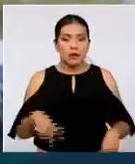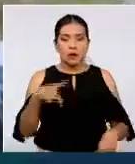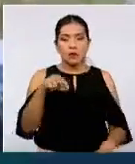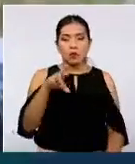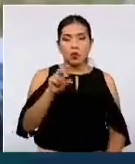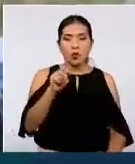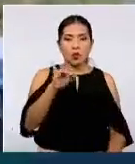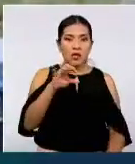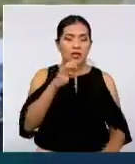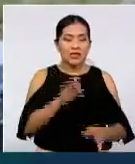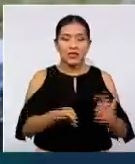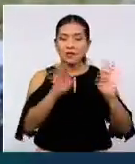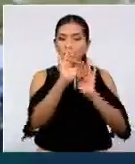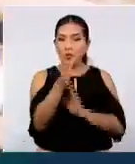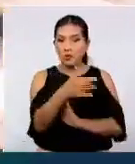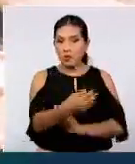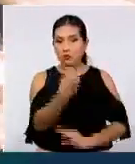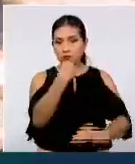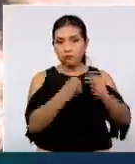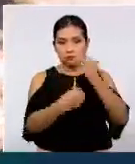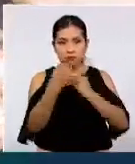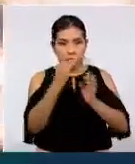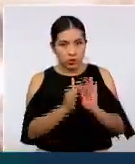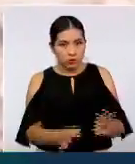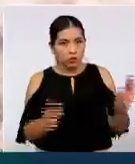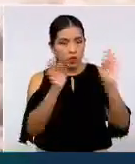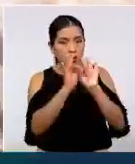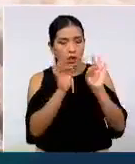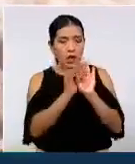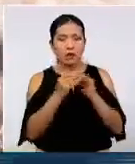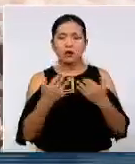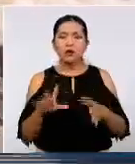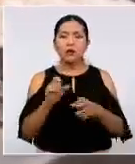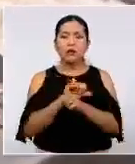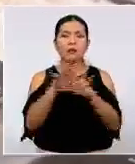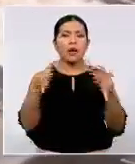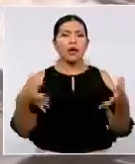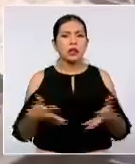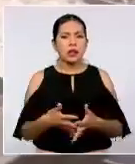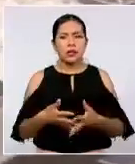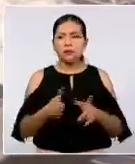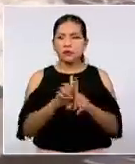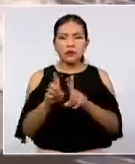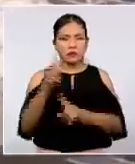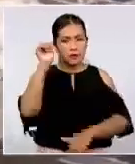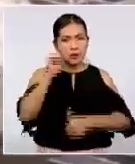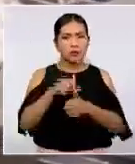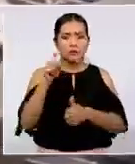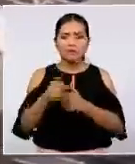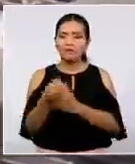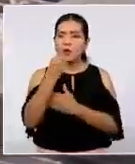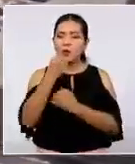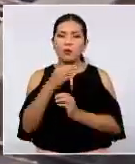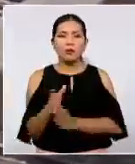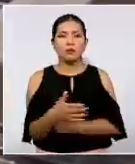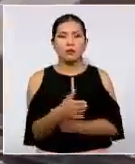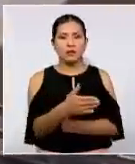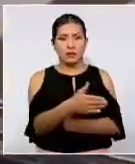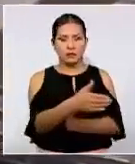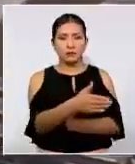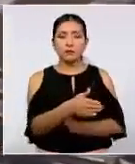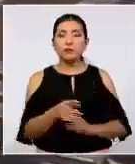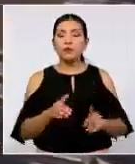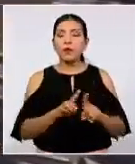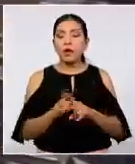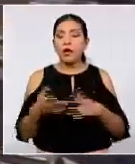que es muy recomendable en este caso, como tenemos esta la pandemia, es bastante recomendable que se consuma pescado, ¿no? Y